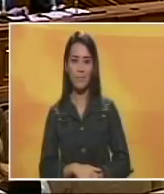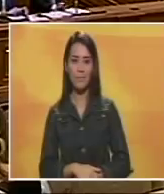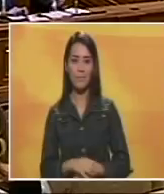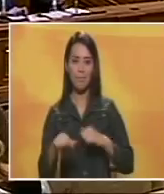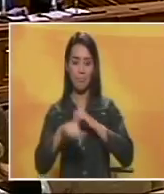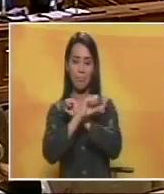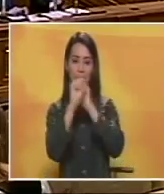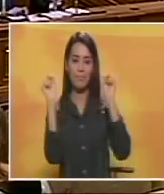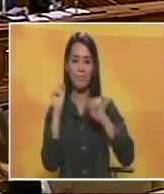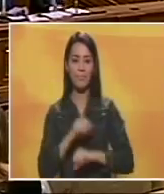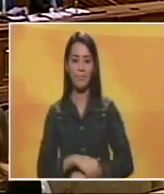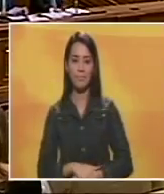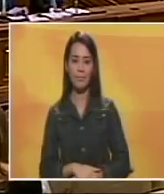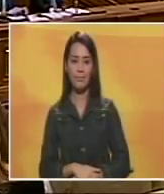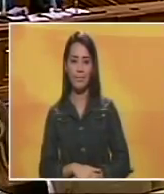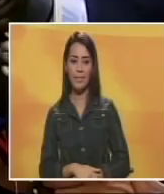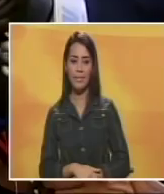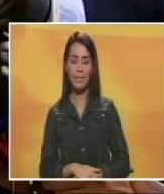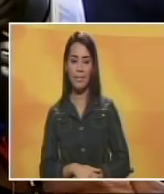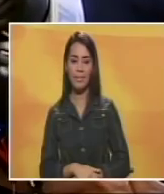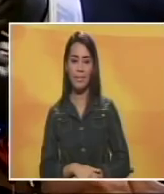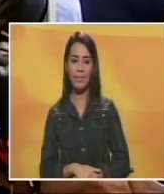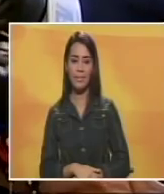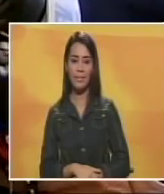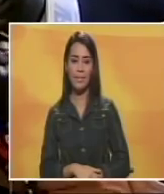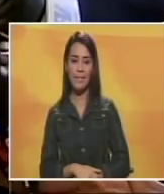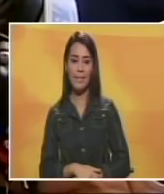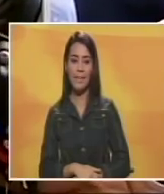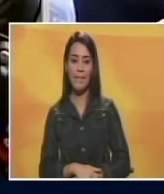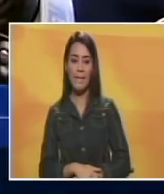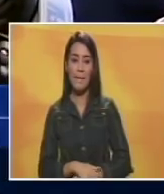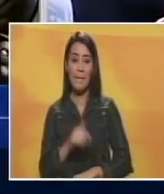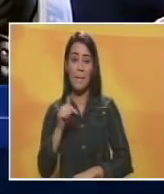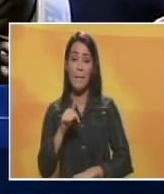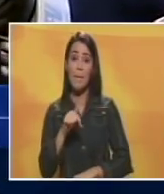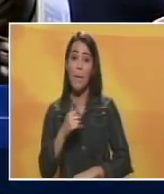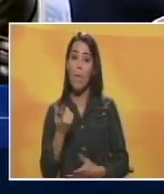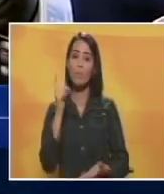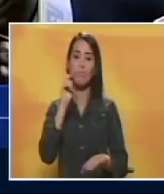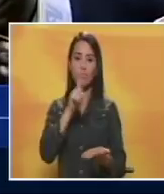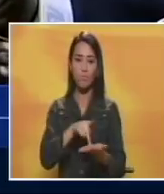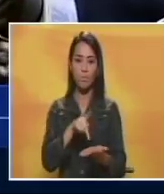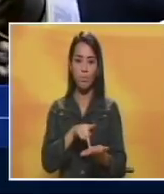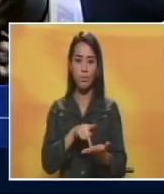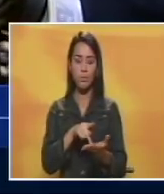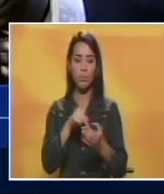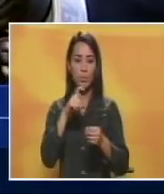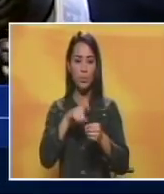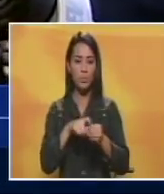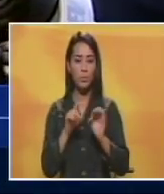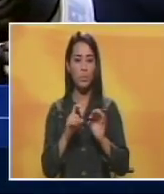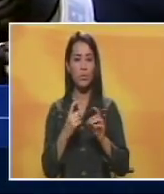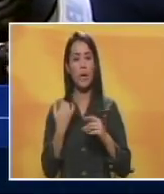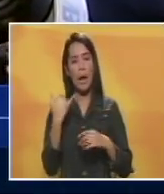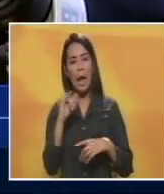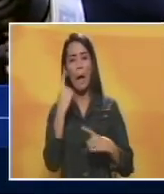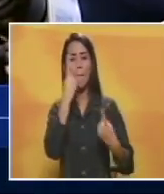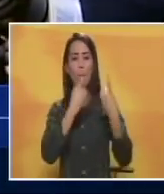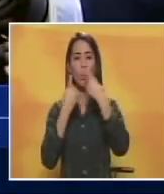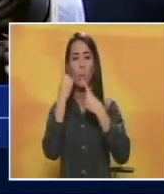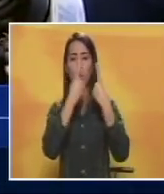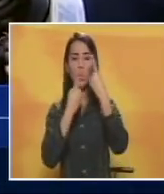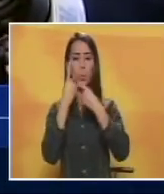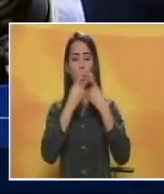mañana. Por hoy quiero decirles que vengo a incorporarme, hay muchas preguntas que me hacía la